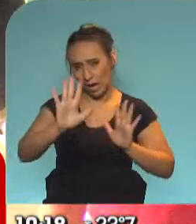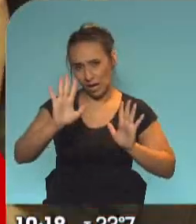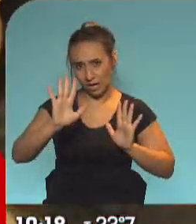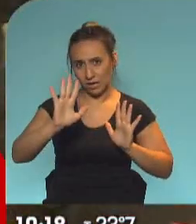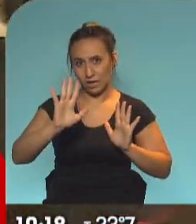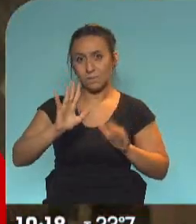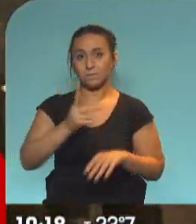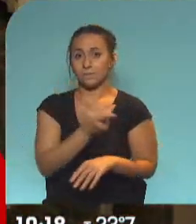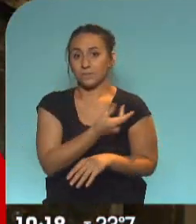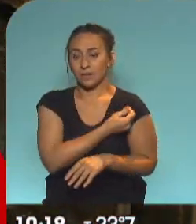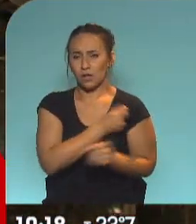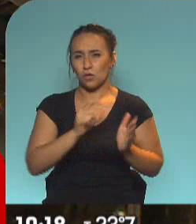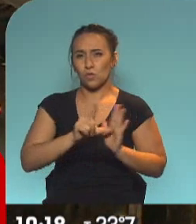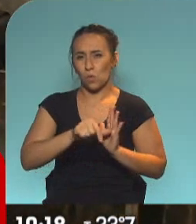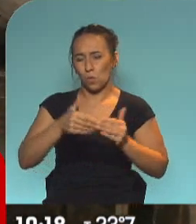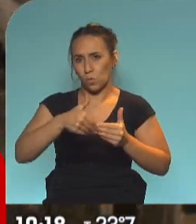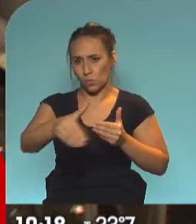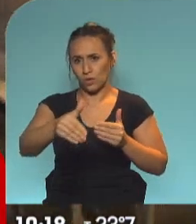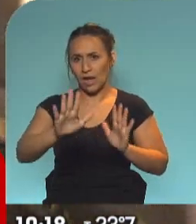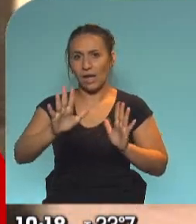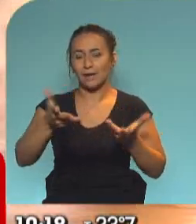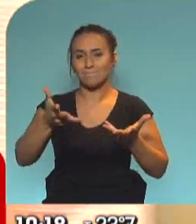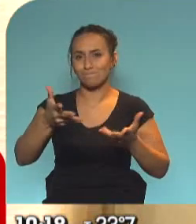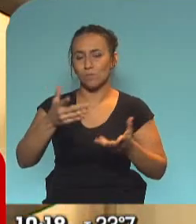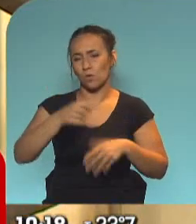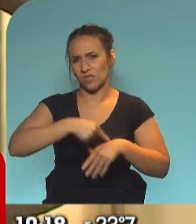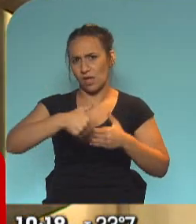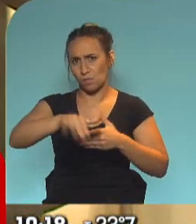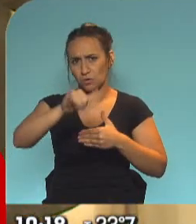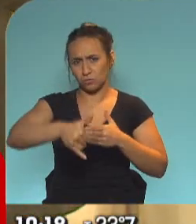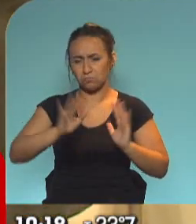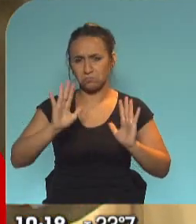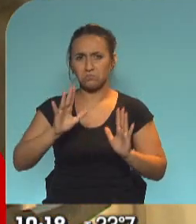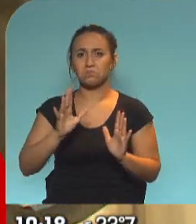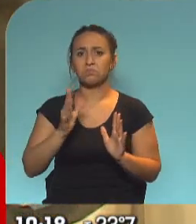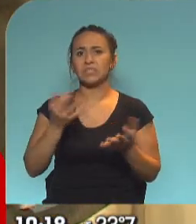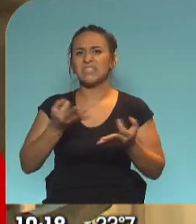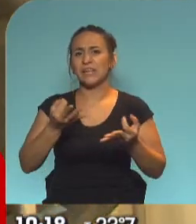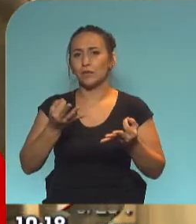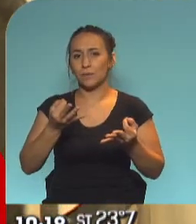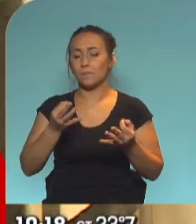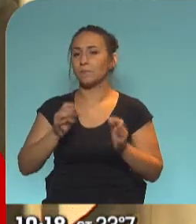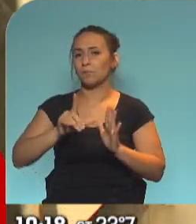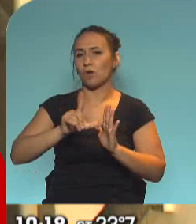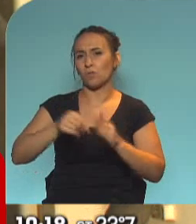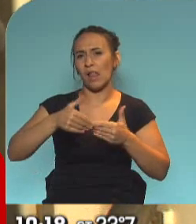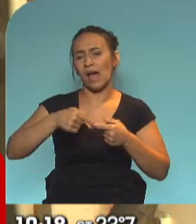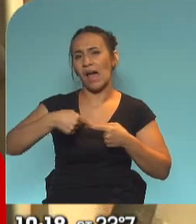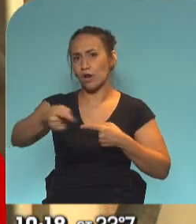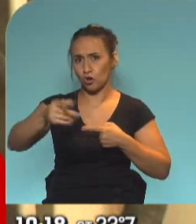de las vacunas va a durar un tiempo bastante importante, digamos, va a ser un periodo largo el que van a